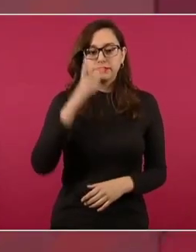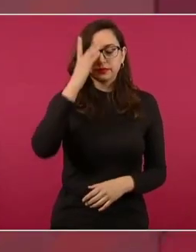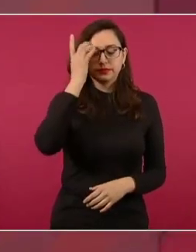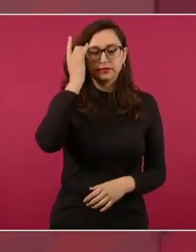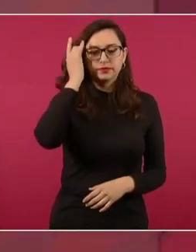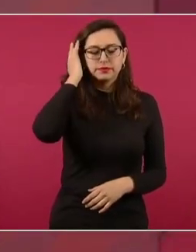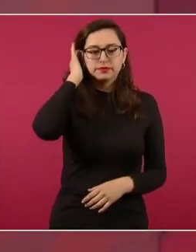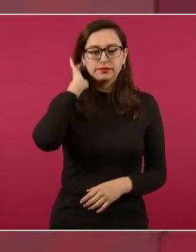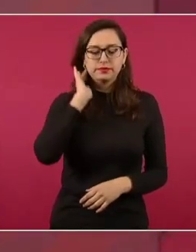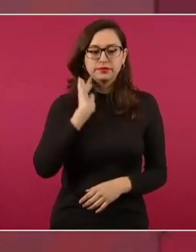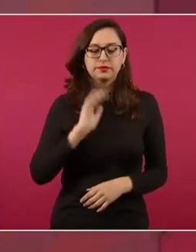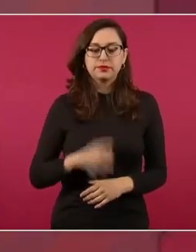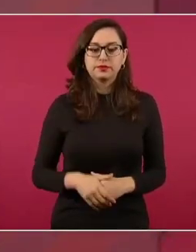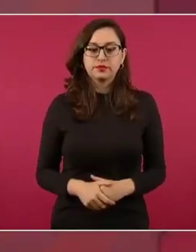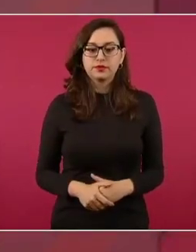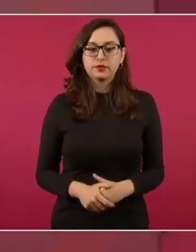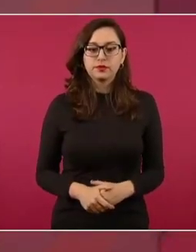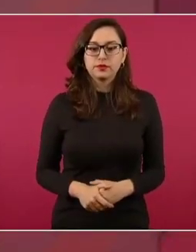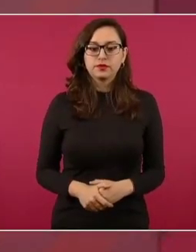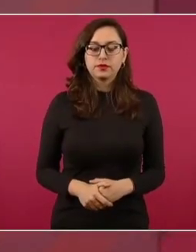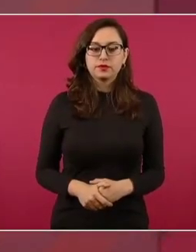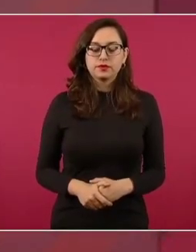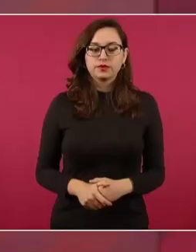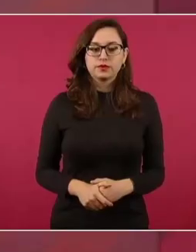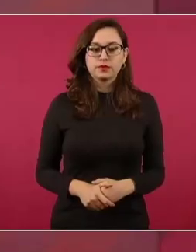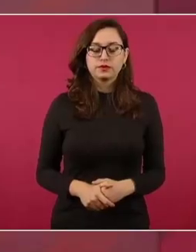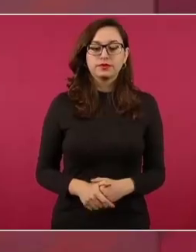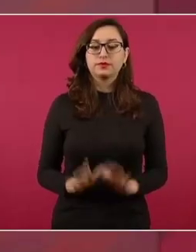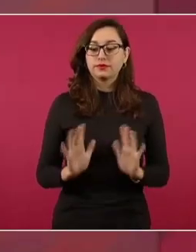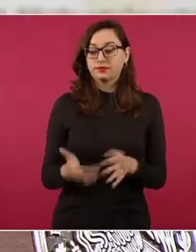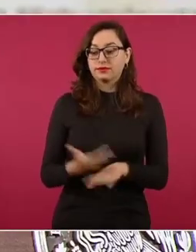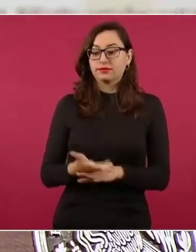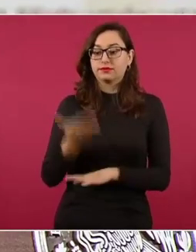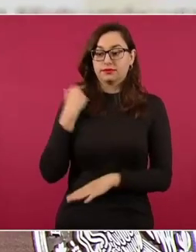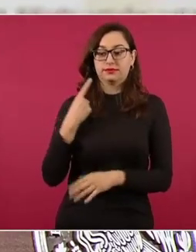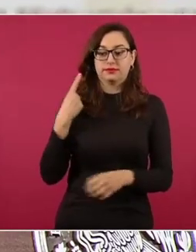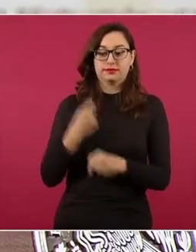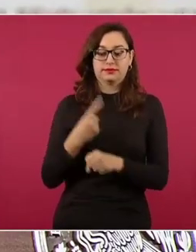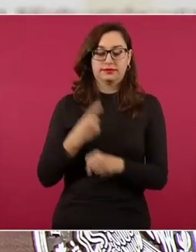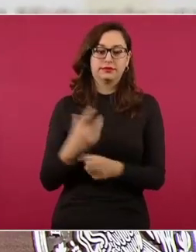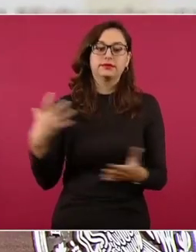Y ya ganó en el primero.